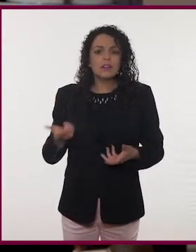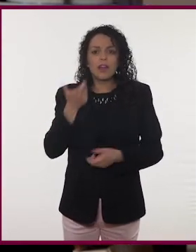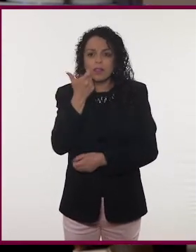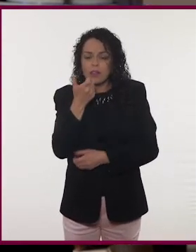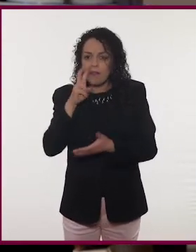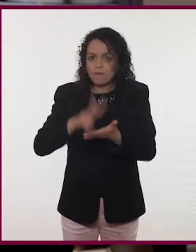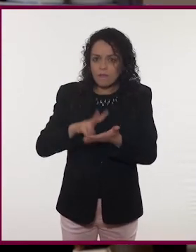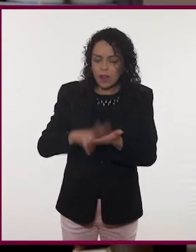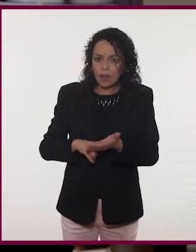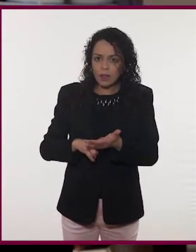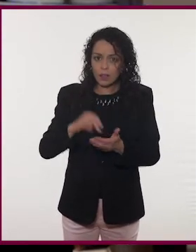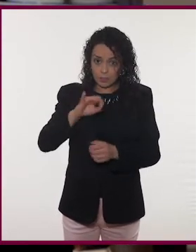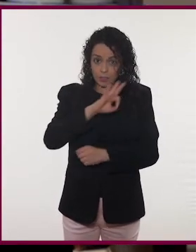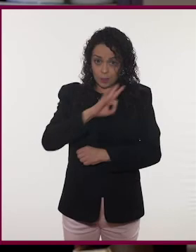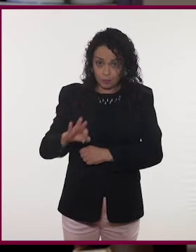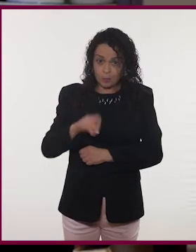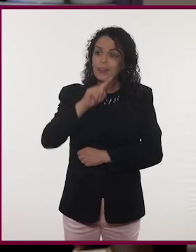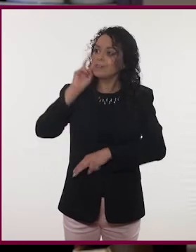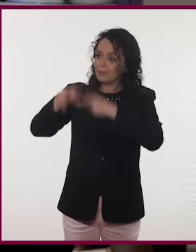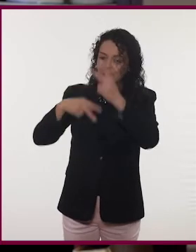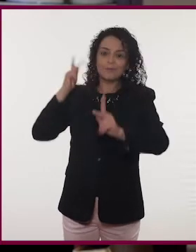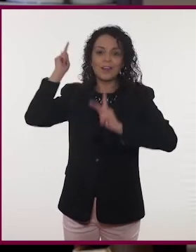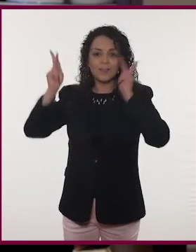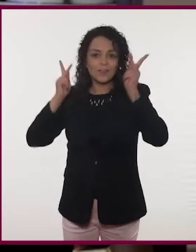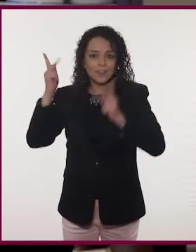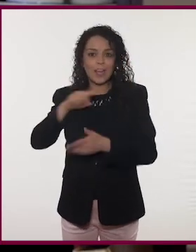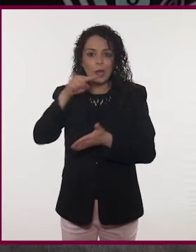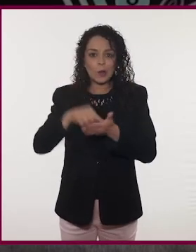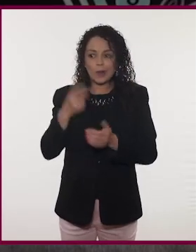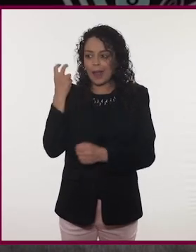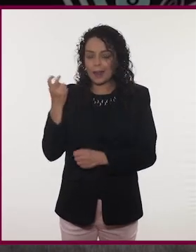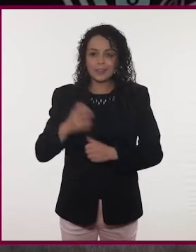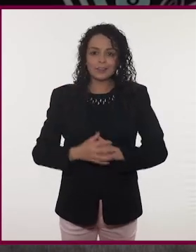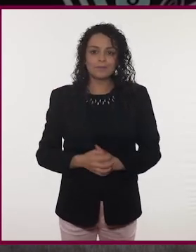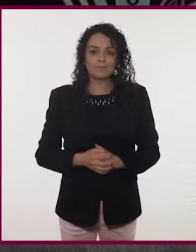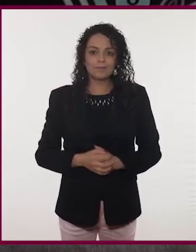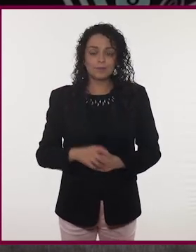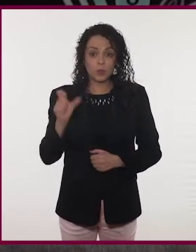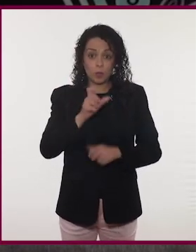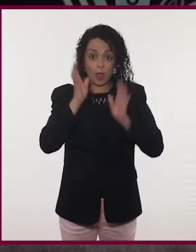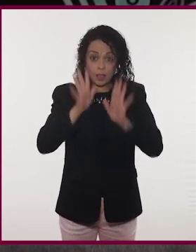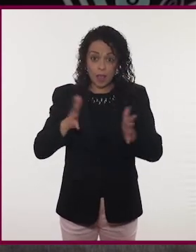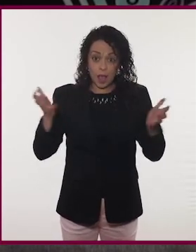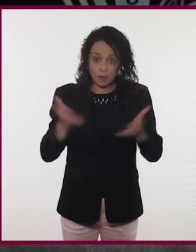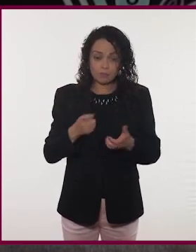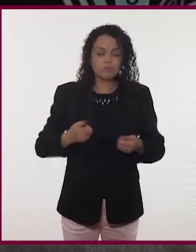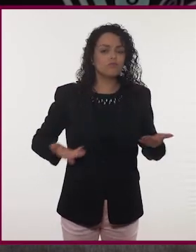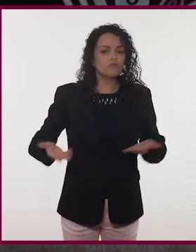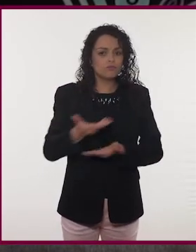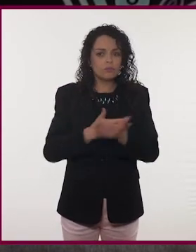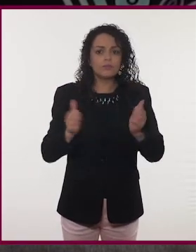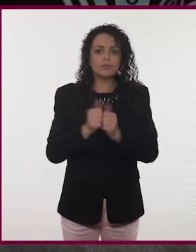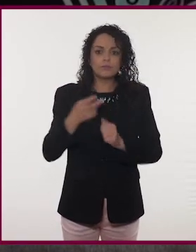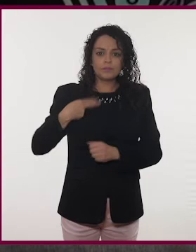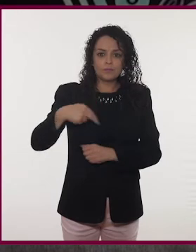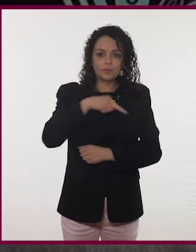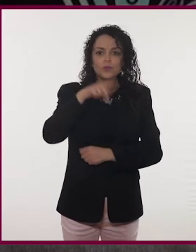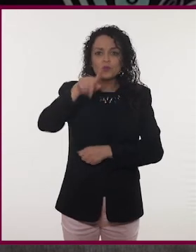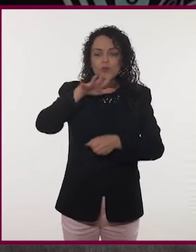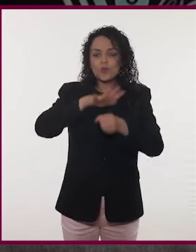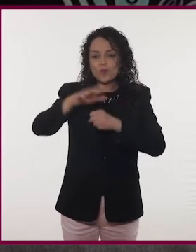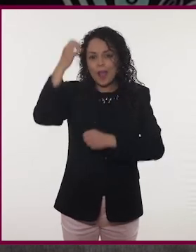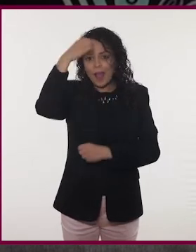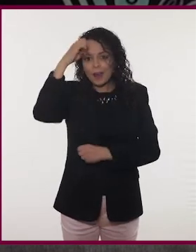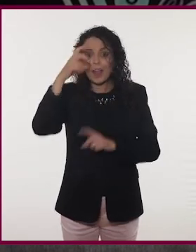costos? Y si pueden y se animan, visitar alguno de estos lugares. Una vez que lo hagan, compartan con nosotros sus experiencias en